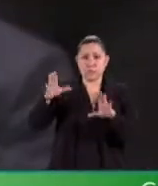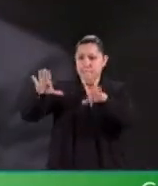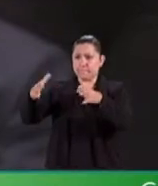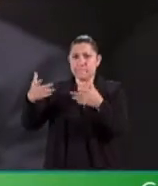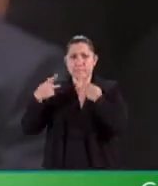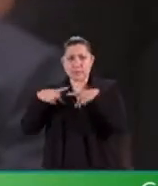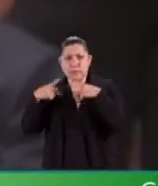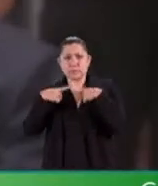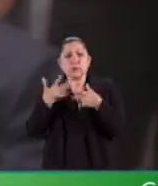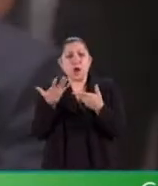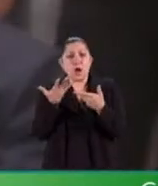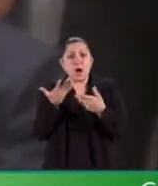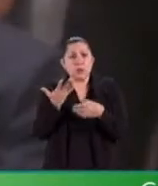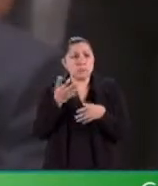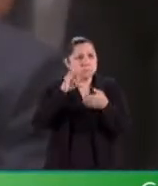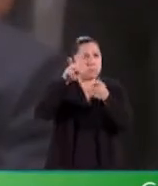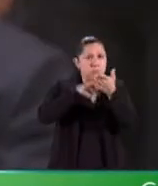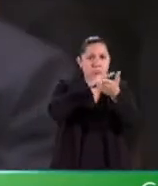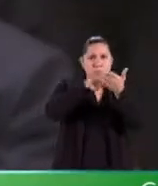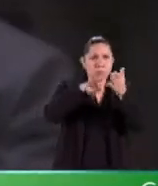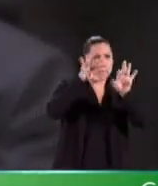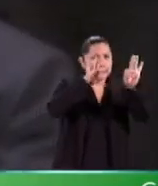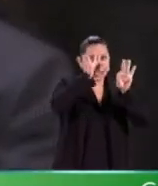poder legislativo.